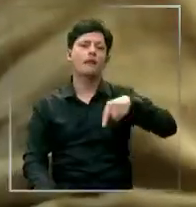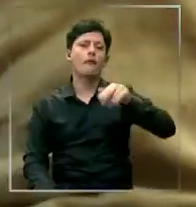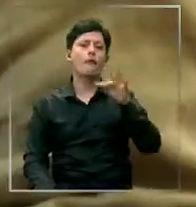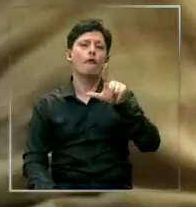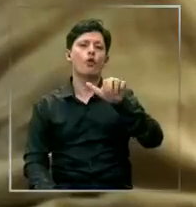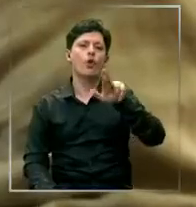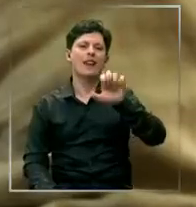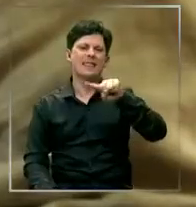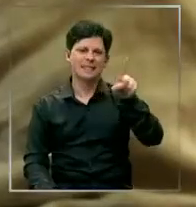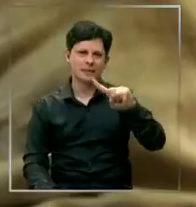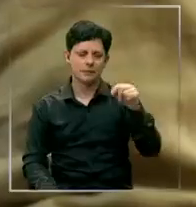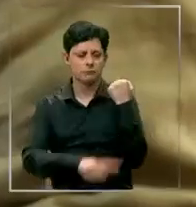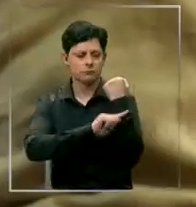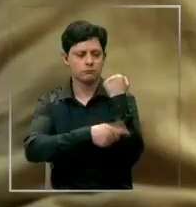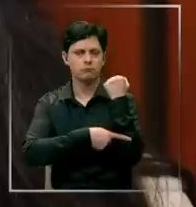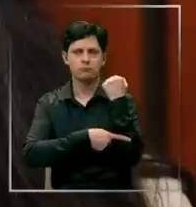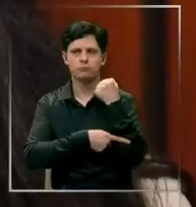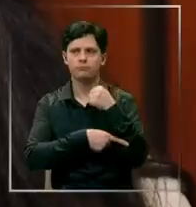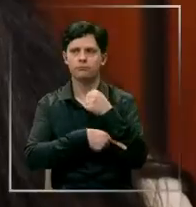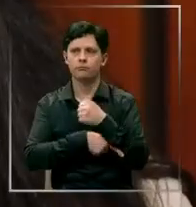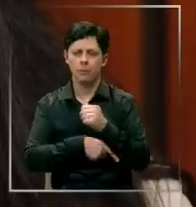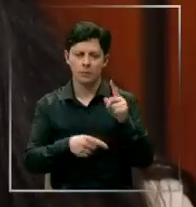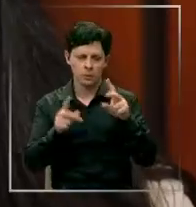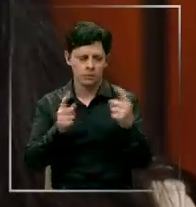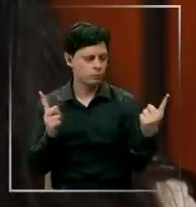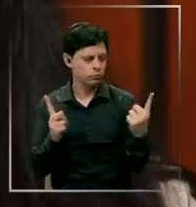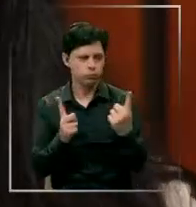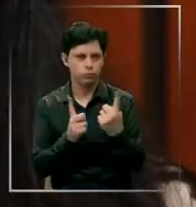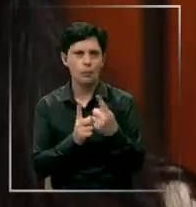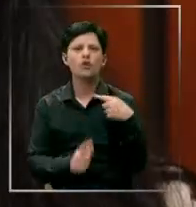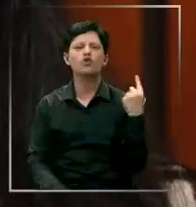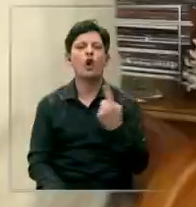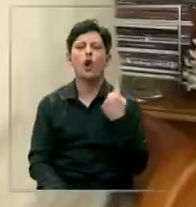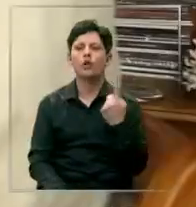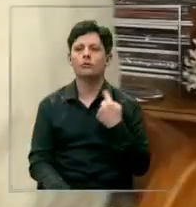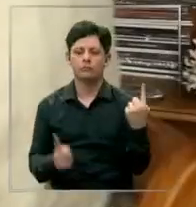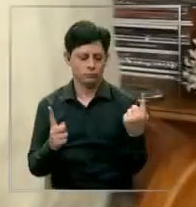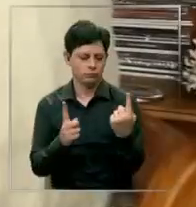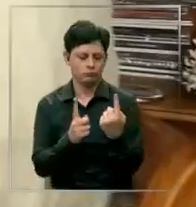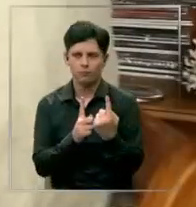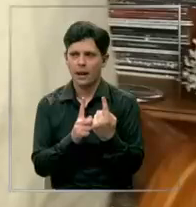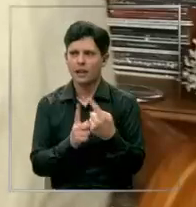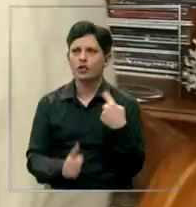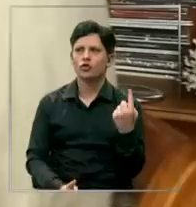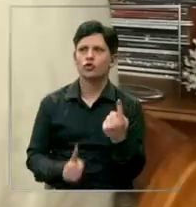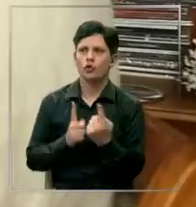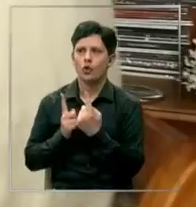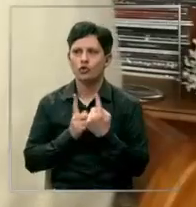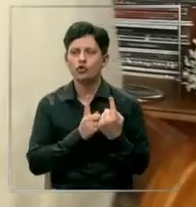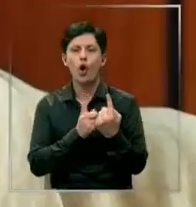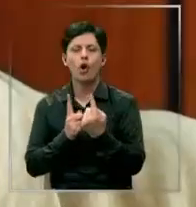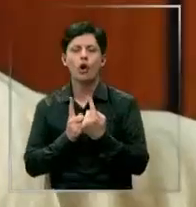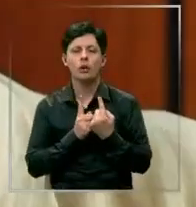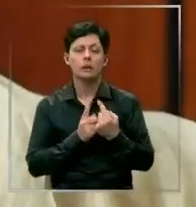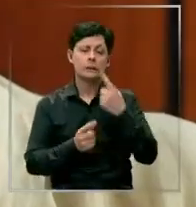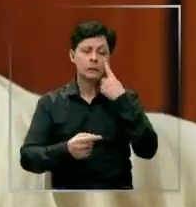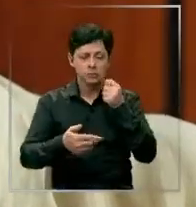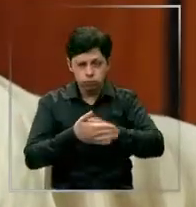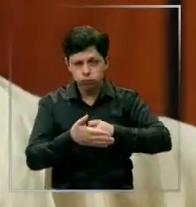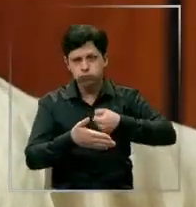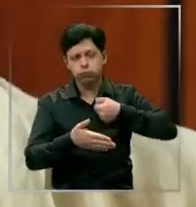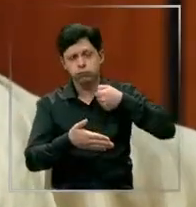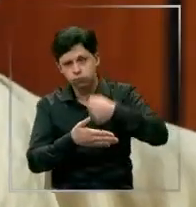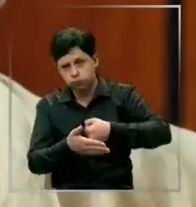Hemos estado bastante en solitario, hemos sido un poco llaneros solitarios en esto. Uf, ha sido de sangre, sudor y lágrimas esto, porque